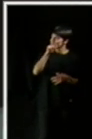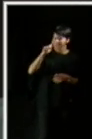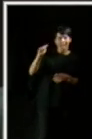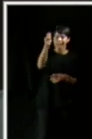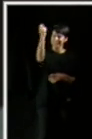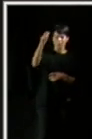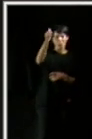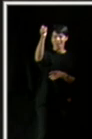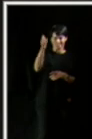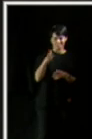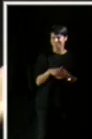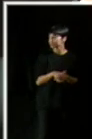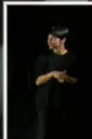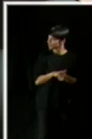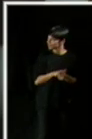acuaman